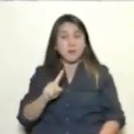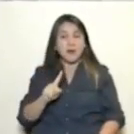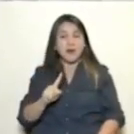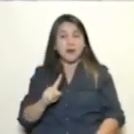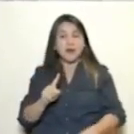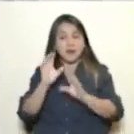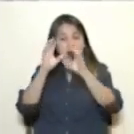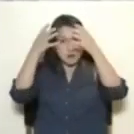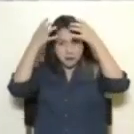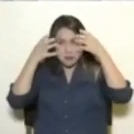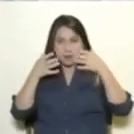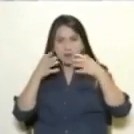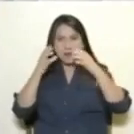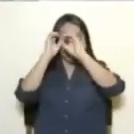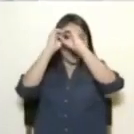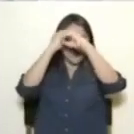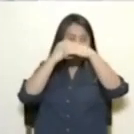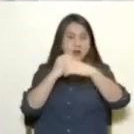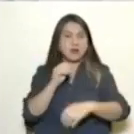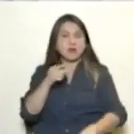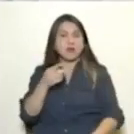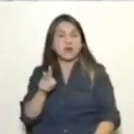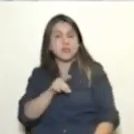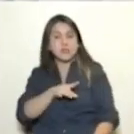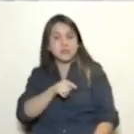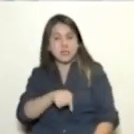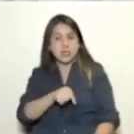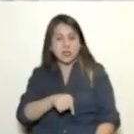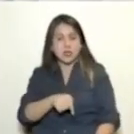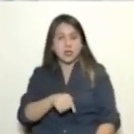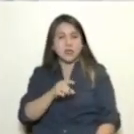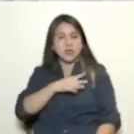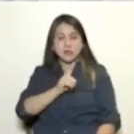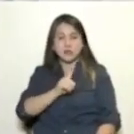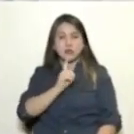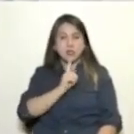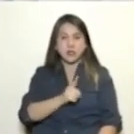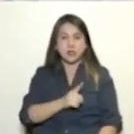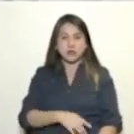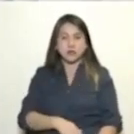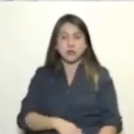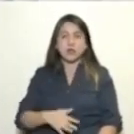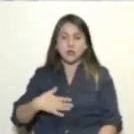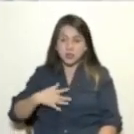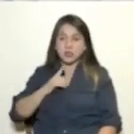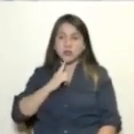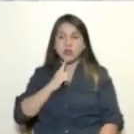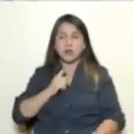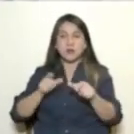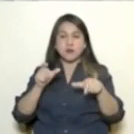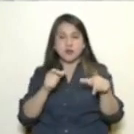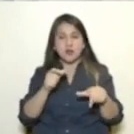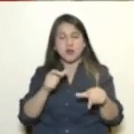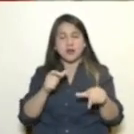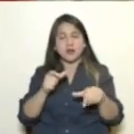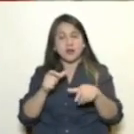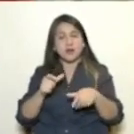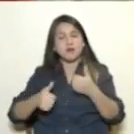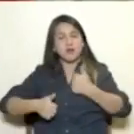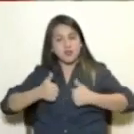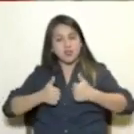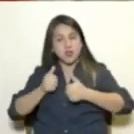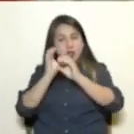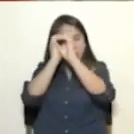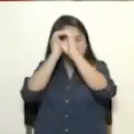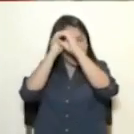chilenos. ¿Cómo? Me dijeron, pero si no tienen astrónomos chilenos. Bueno, eso es lo que quiero, quiero tener astrónomos chilenos. Y